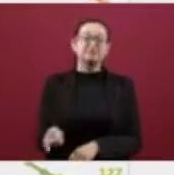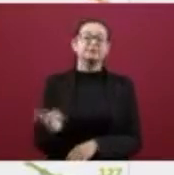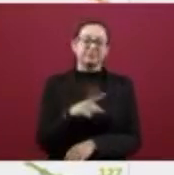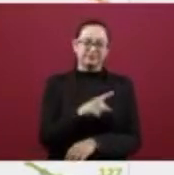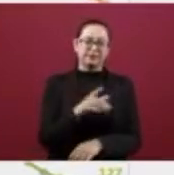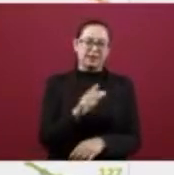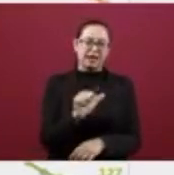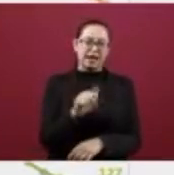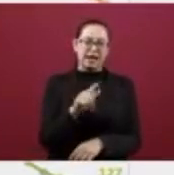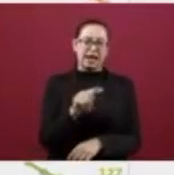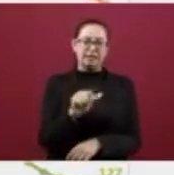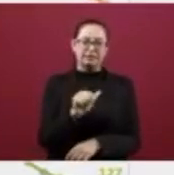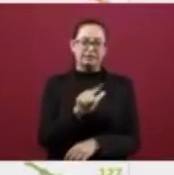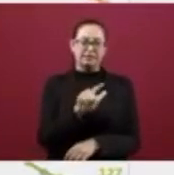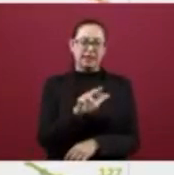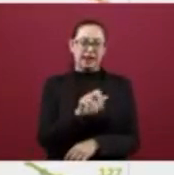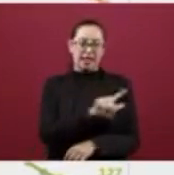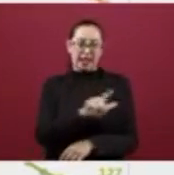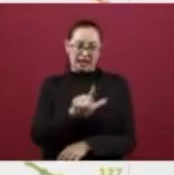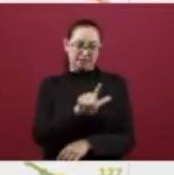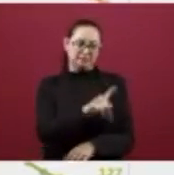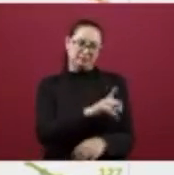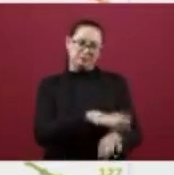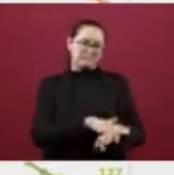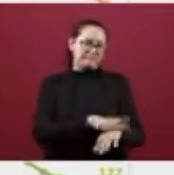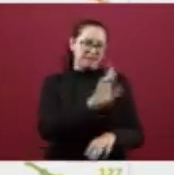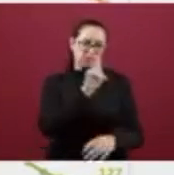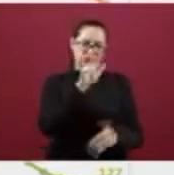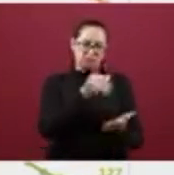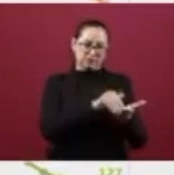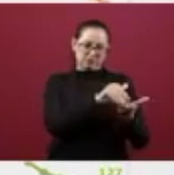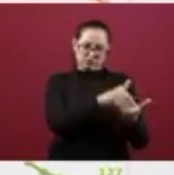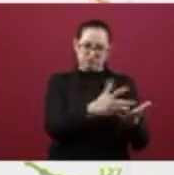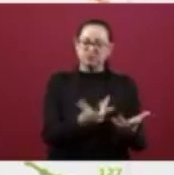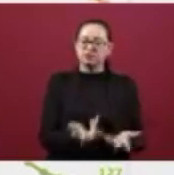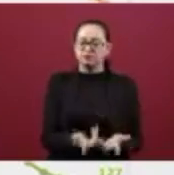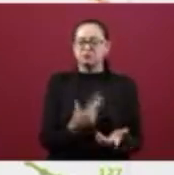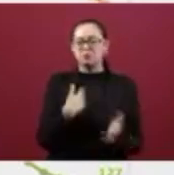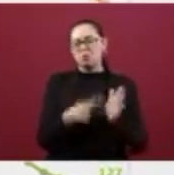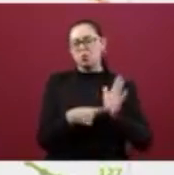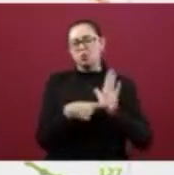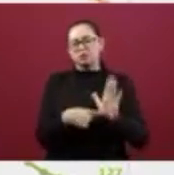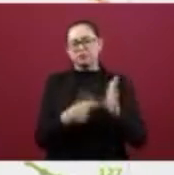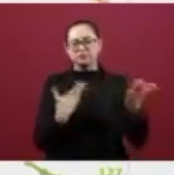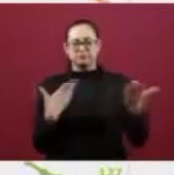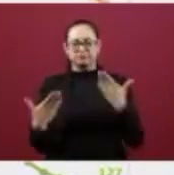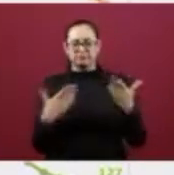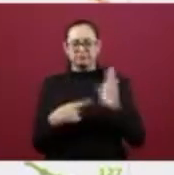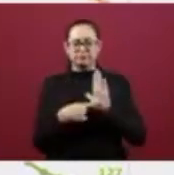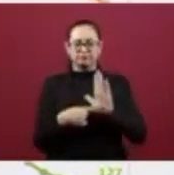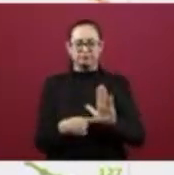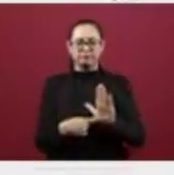superó esa producción. Bueno, esto es un poquito como referencia. La que sigue, por favor.